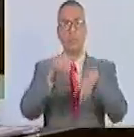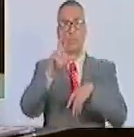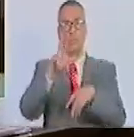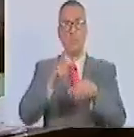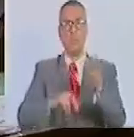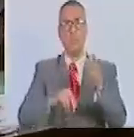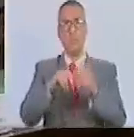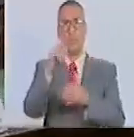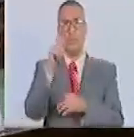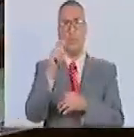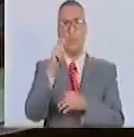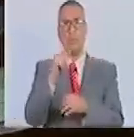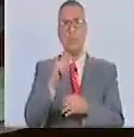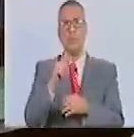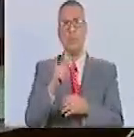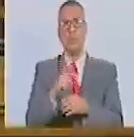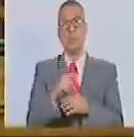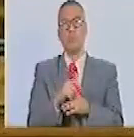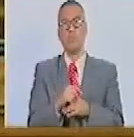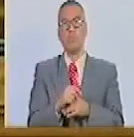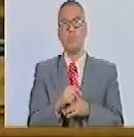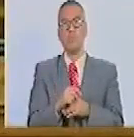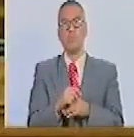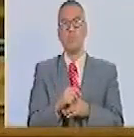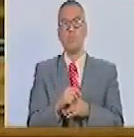Duodécimo, ciudadano.